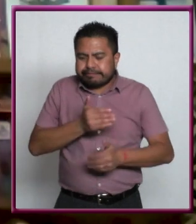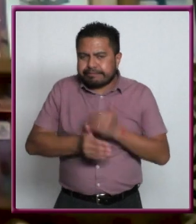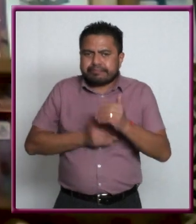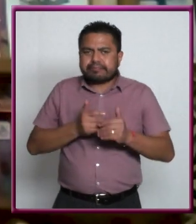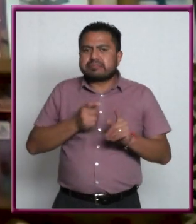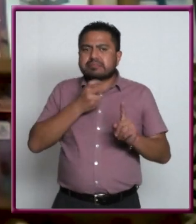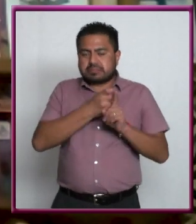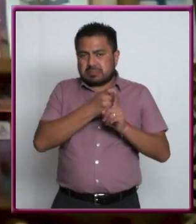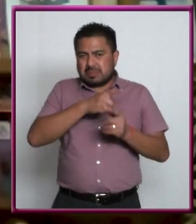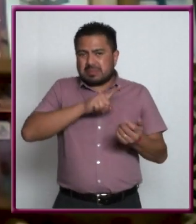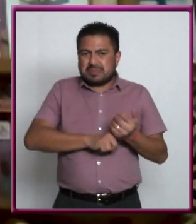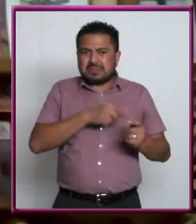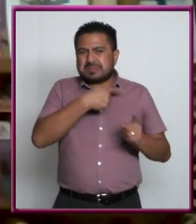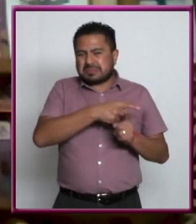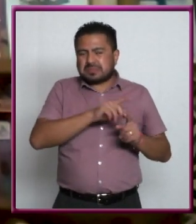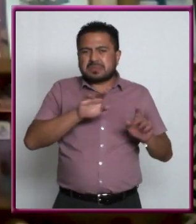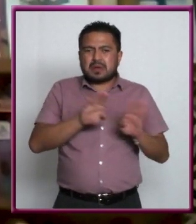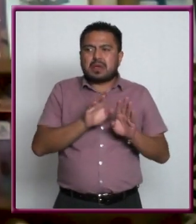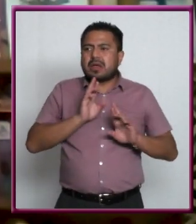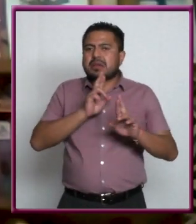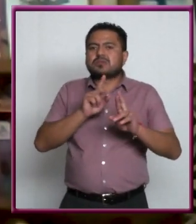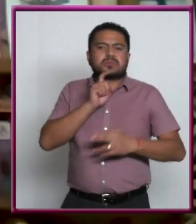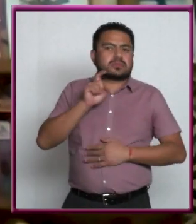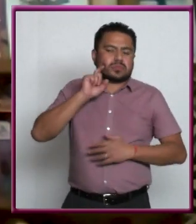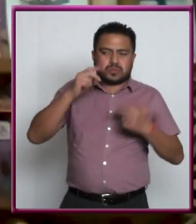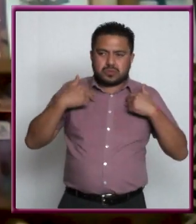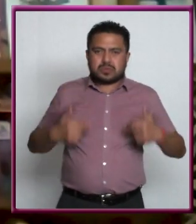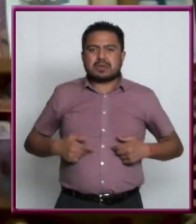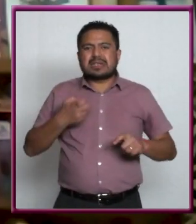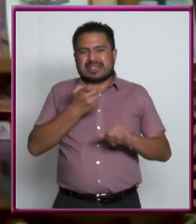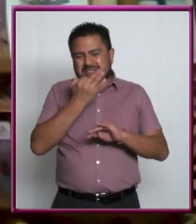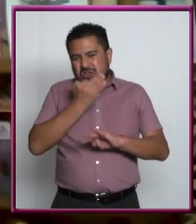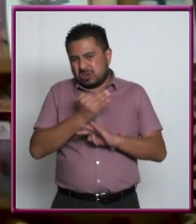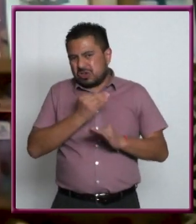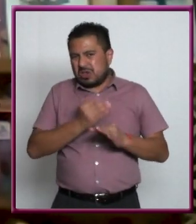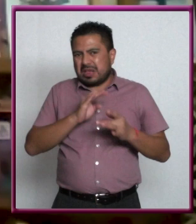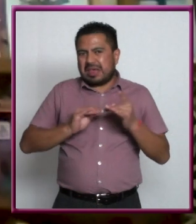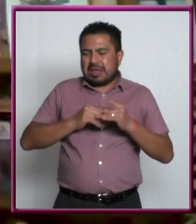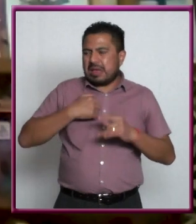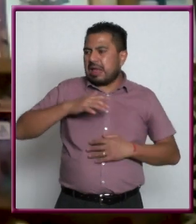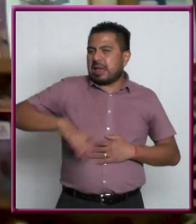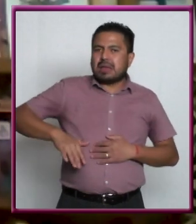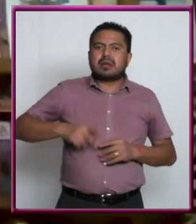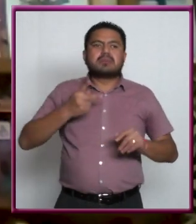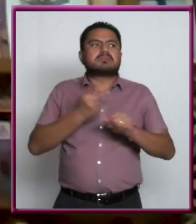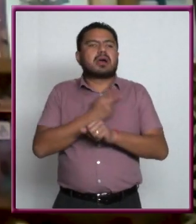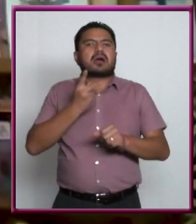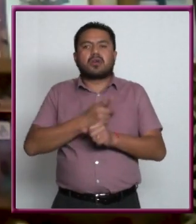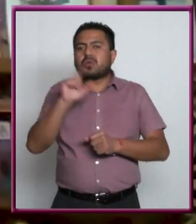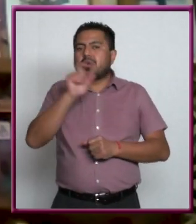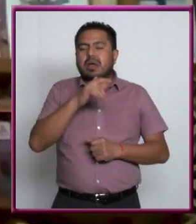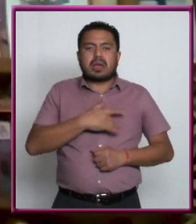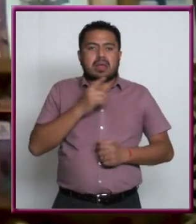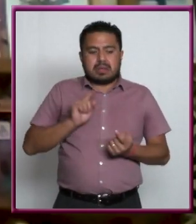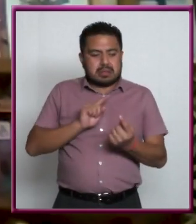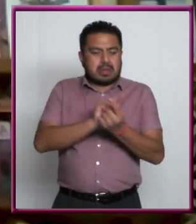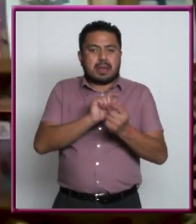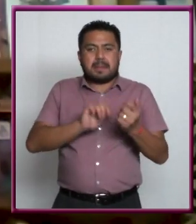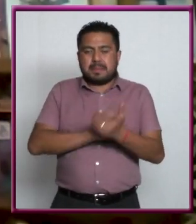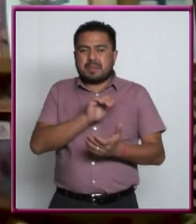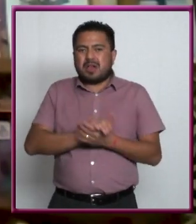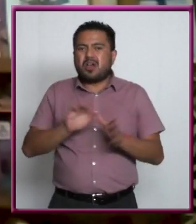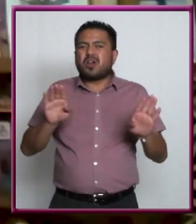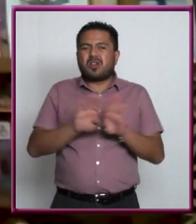vez más su proceso de la respuesta sexual humana, que es esto que te estoy contando. Y entonces, ¿qué va a pasar? Que cuando estén con